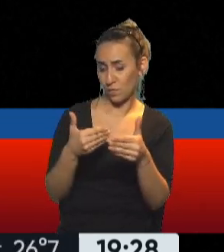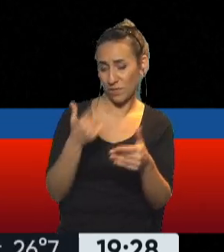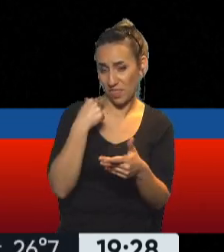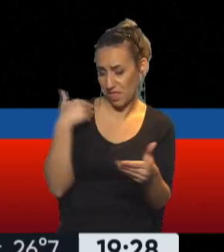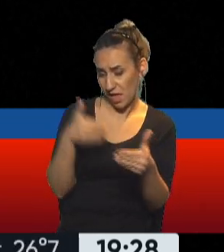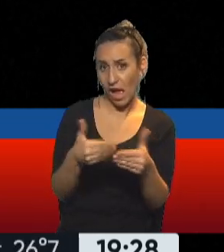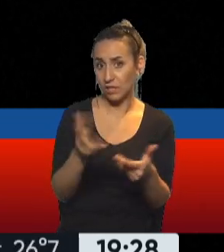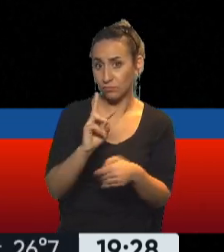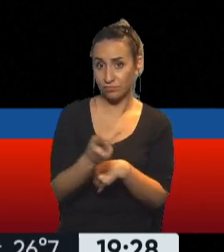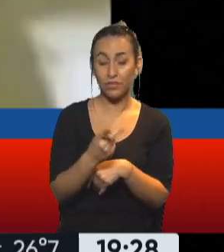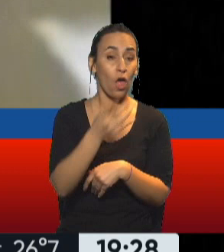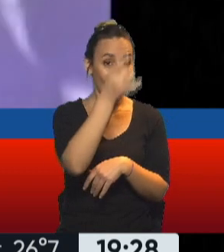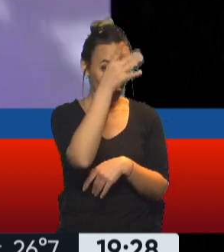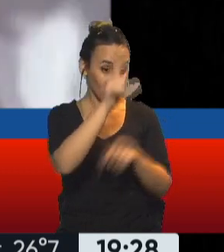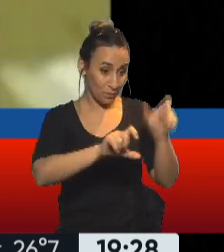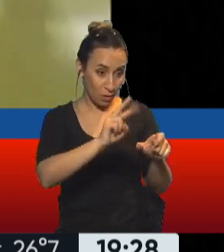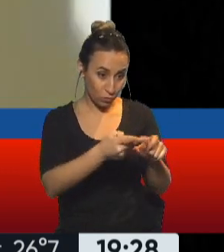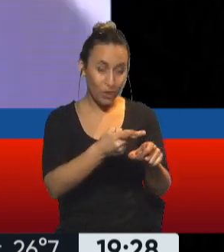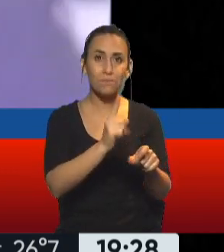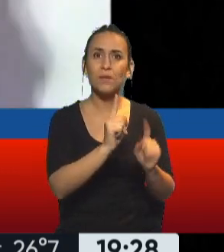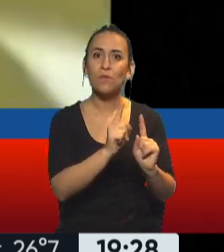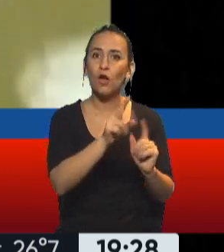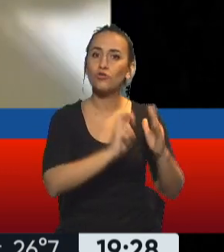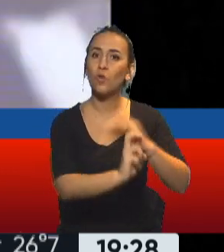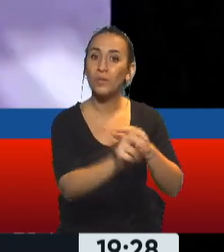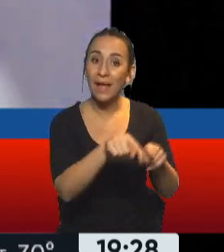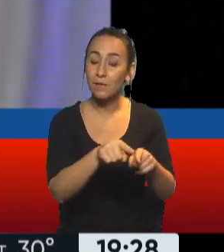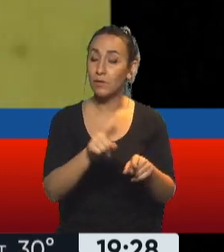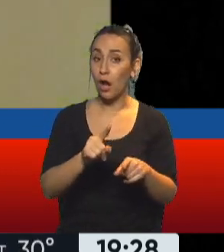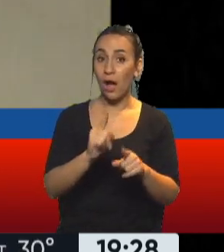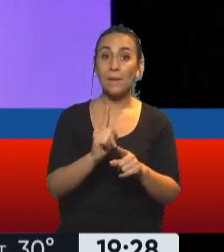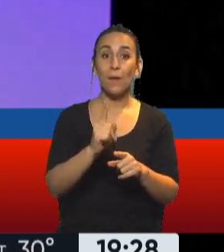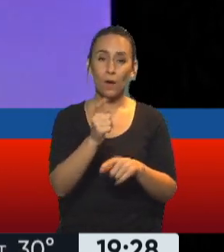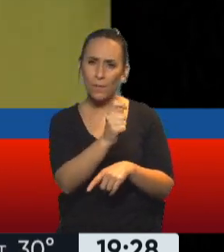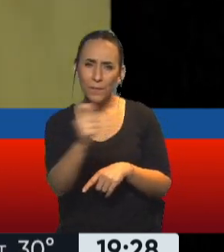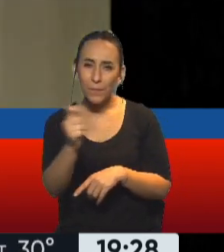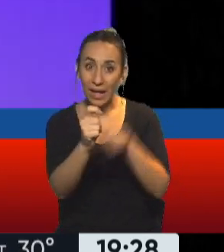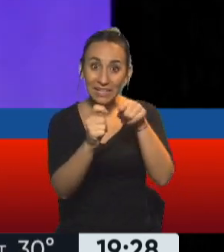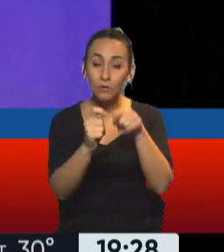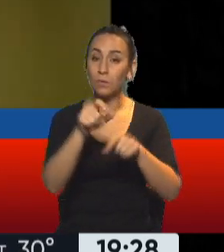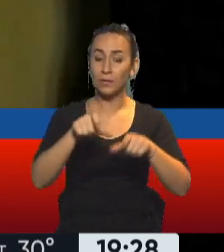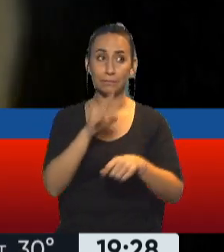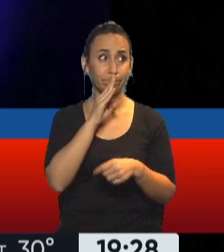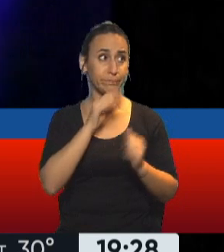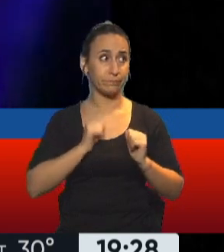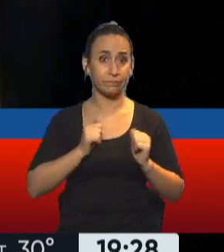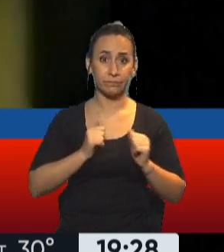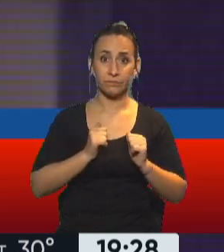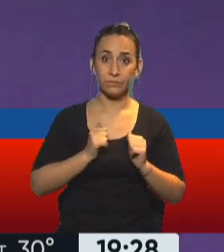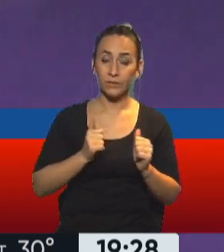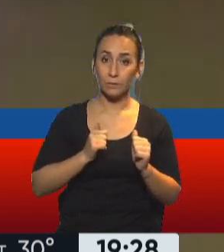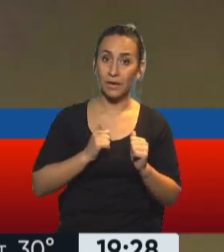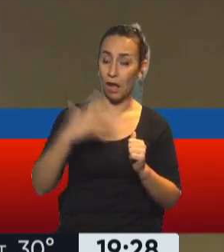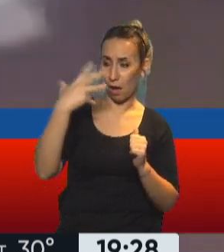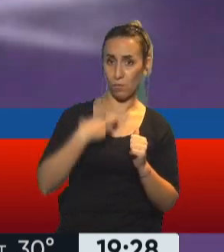días, 12 de ellas en el subte. Así que están atrapadas ahí en esa imagen que estamos viendo, están atrapados esperando que los vayan